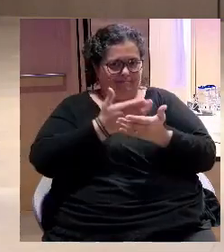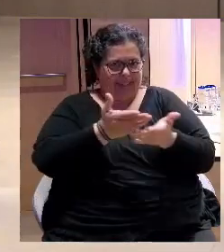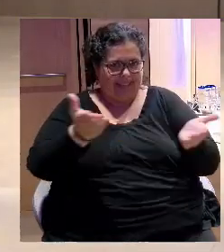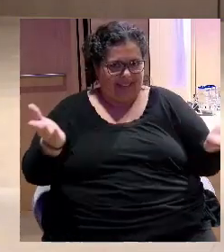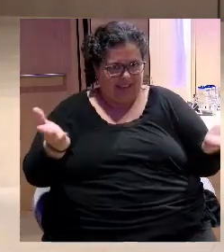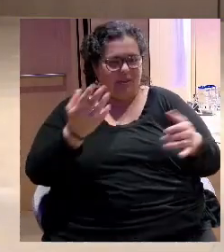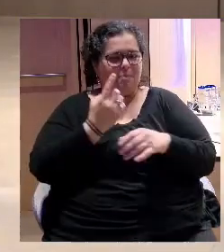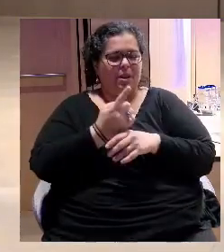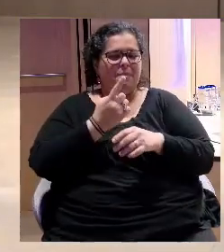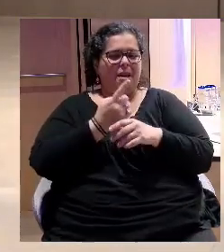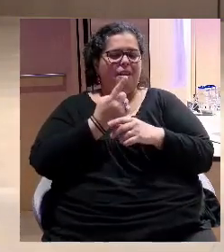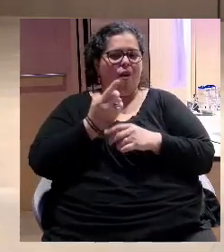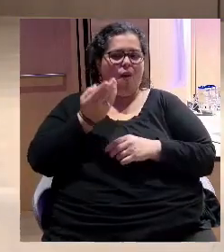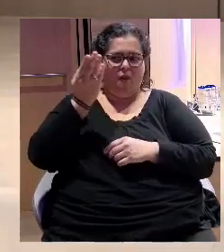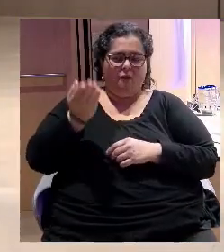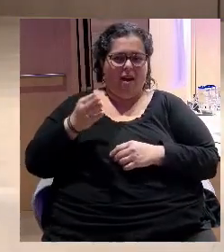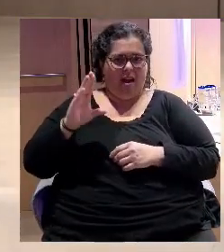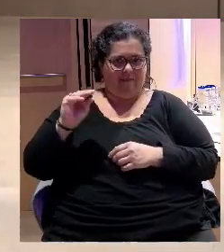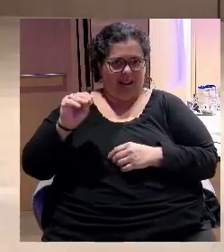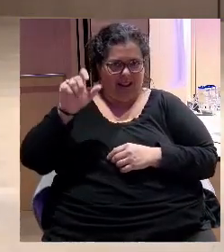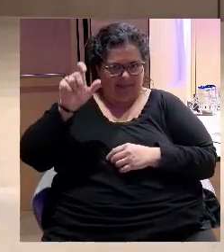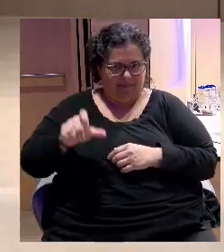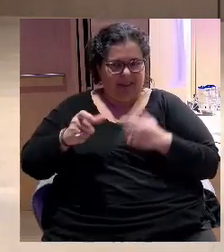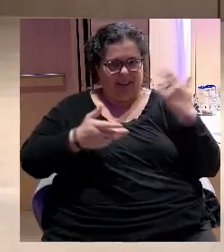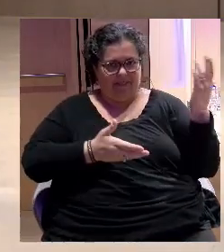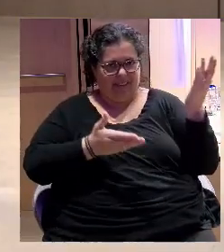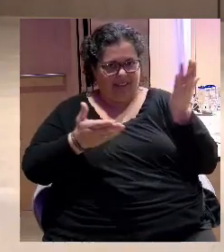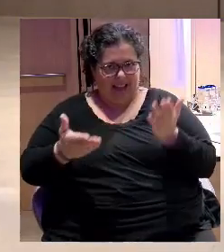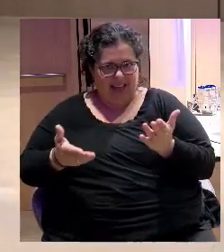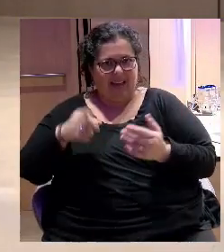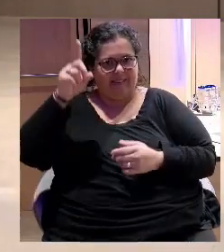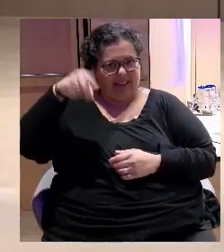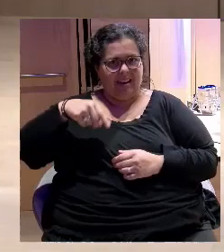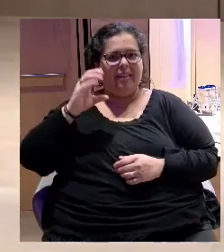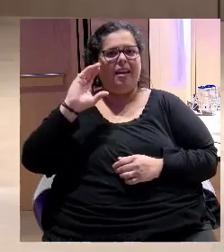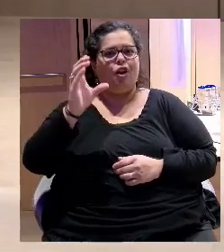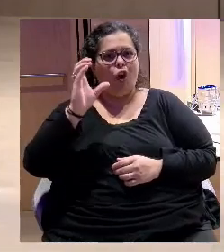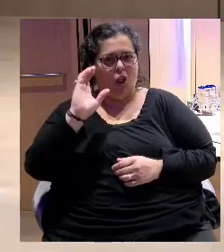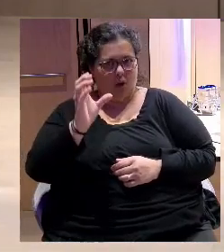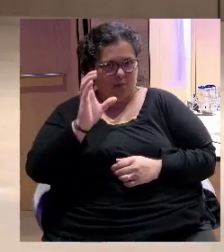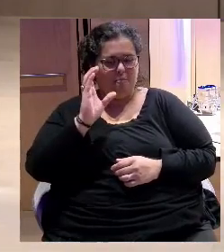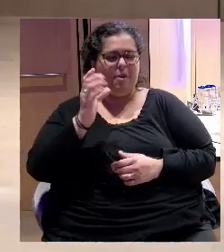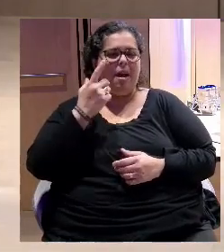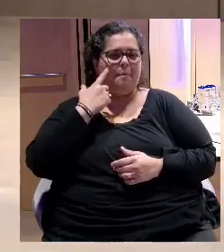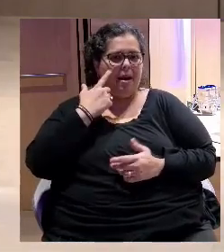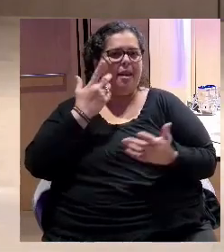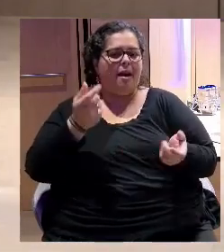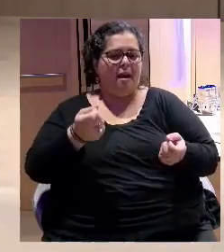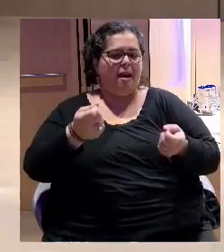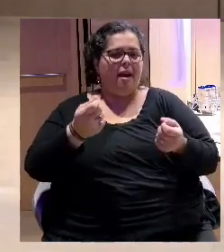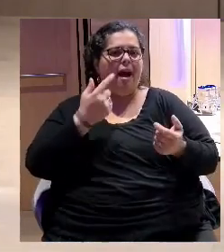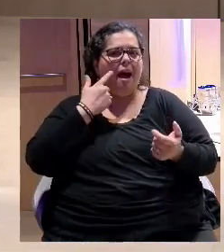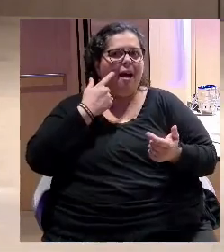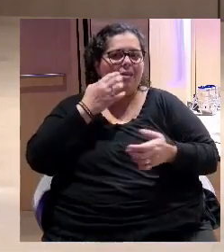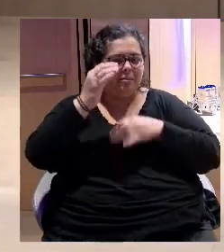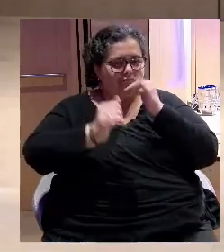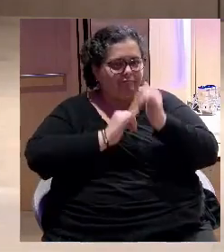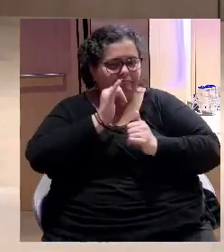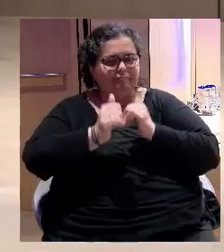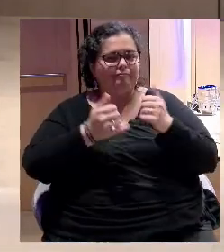vamos a darle la palabra a nuestra invitada de Colombia para que nos pueda dar este